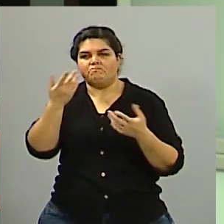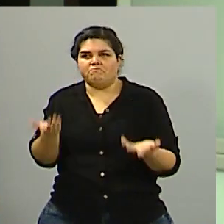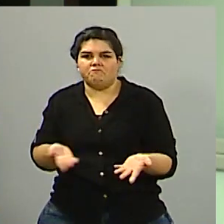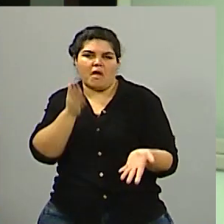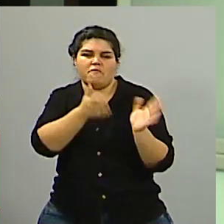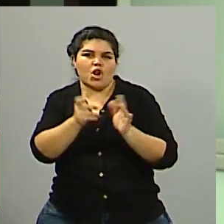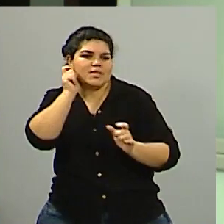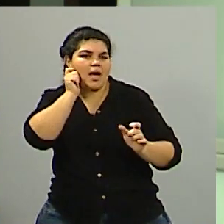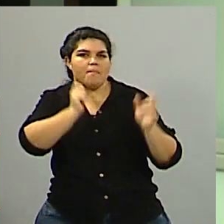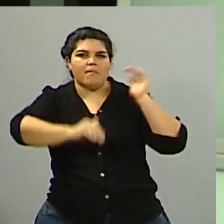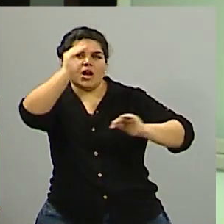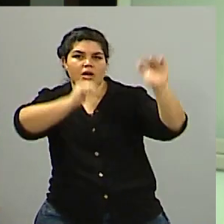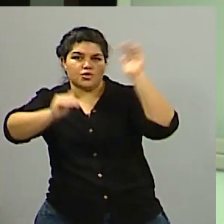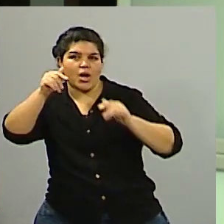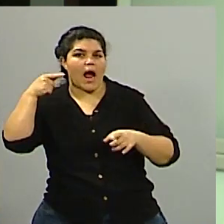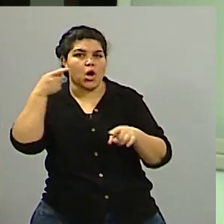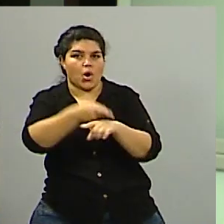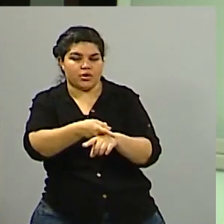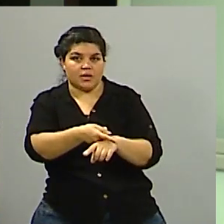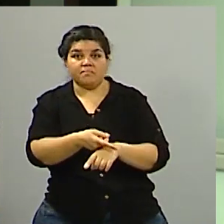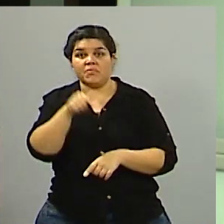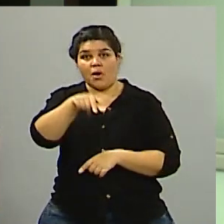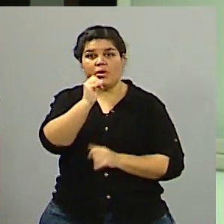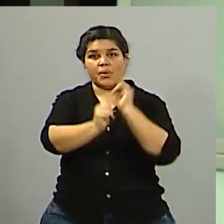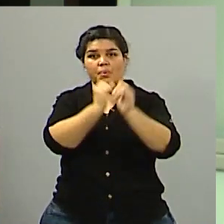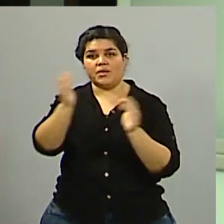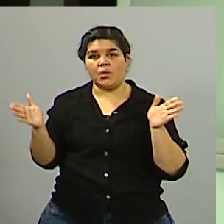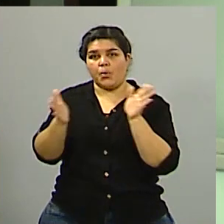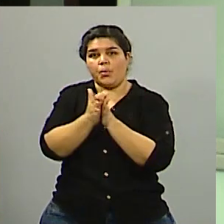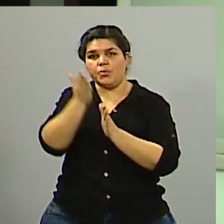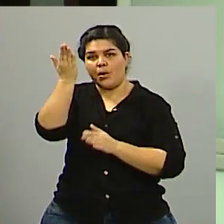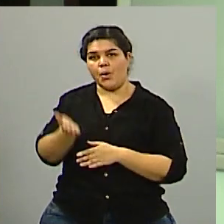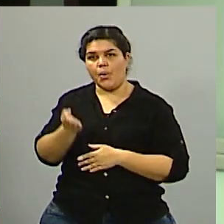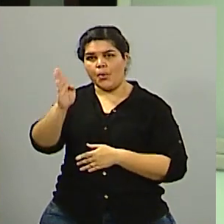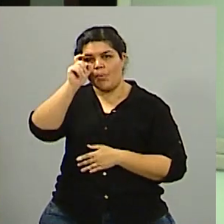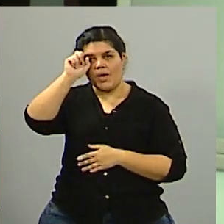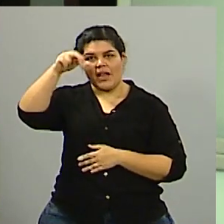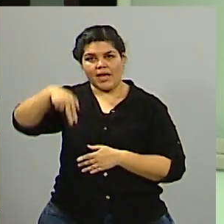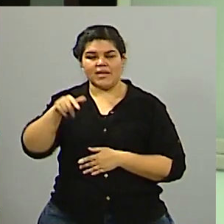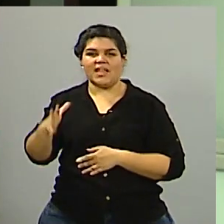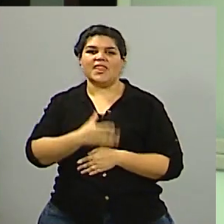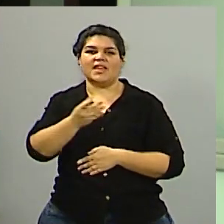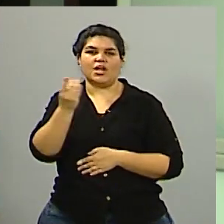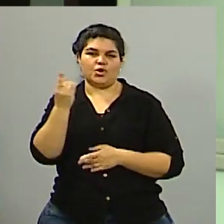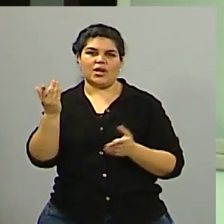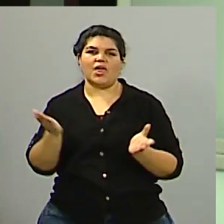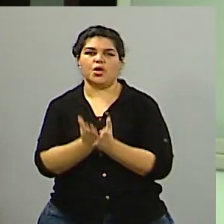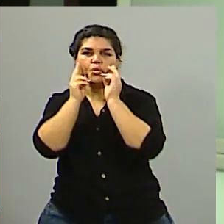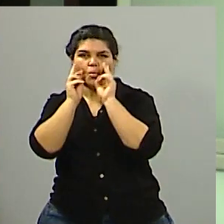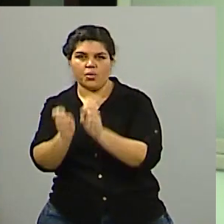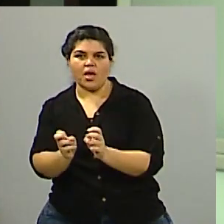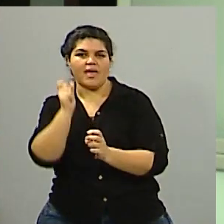personas mayores. Les comento a ustedes que estamos con Belén Álvarez Vargas, que es directora del Centro de Estudios de Vejeces y